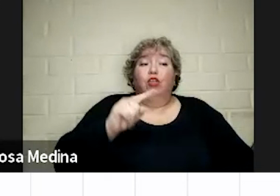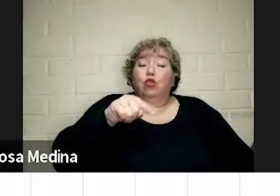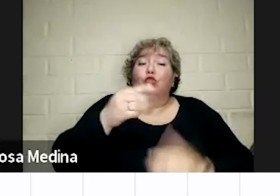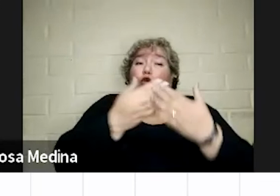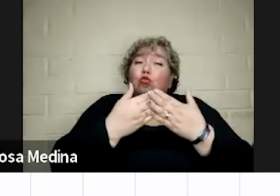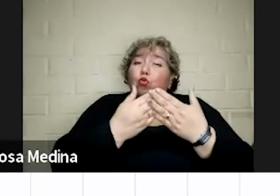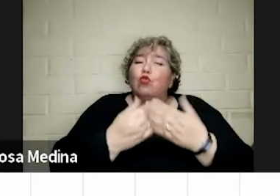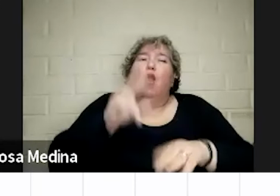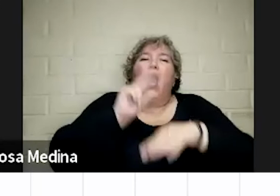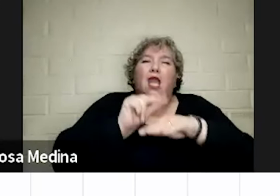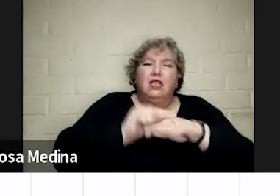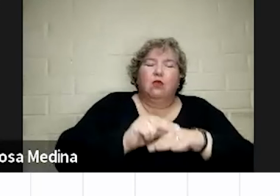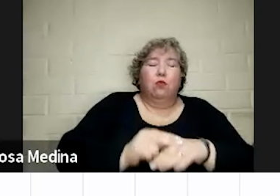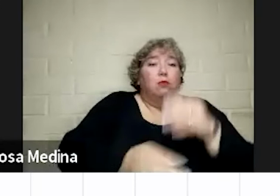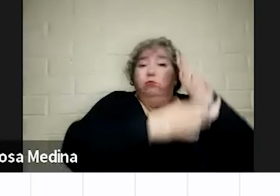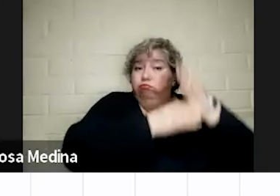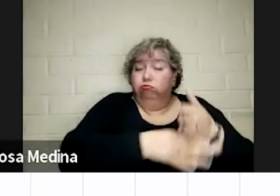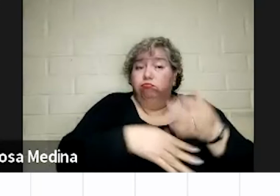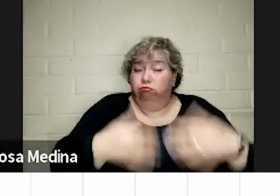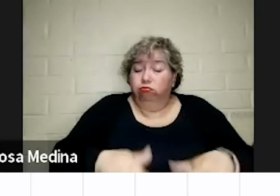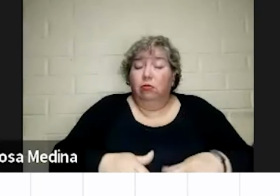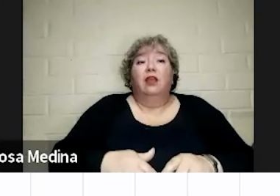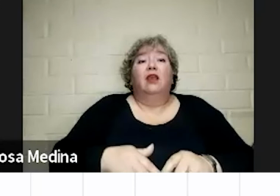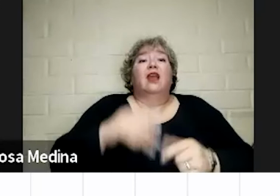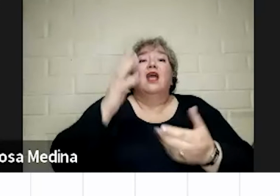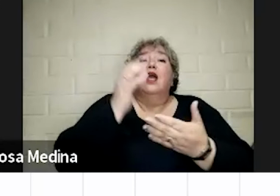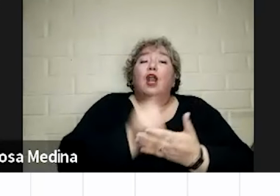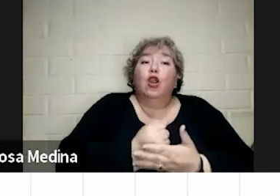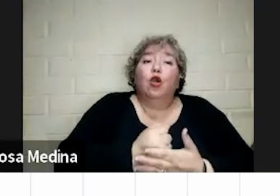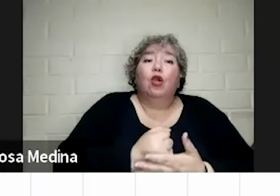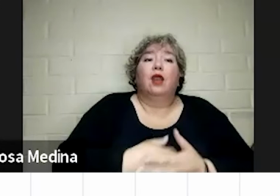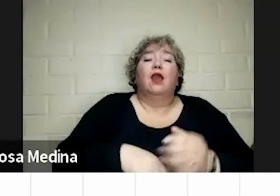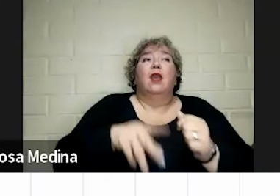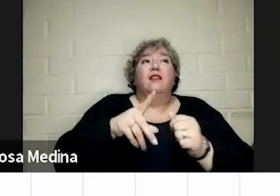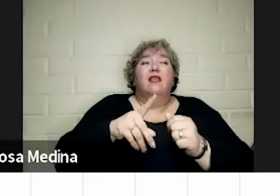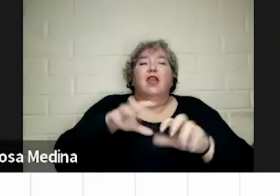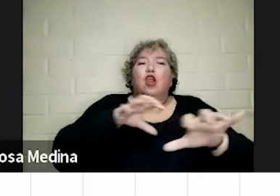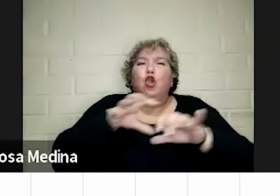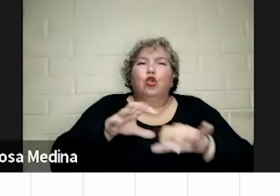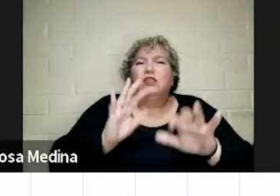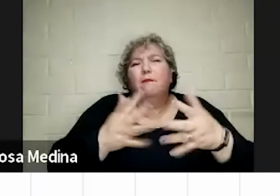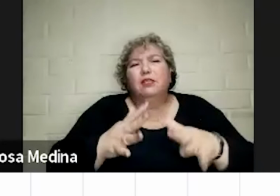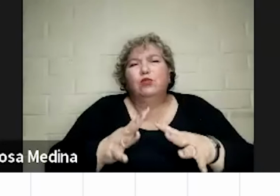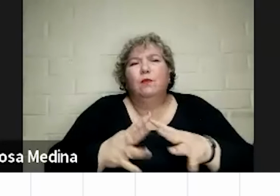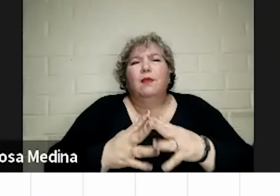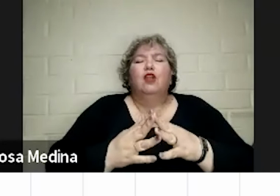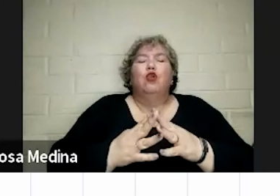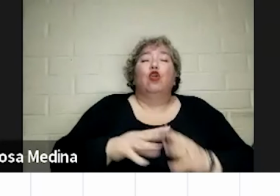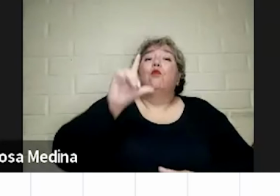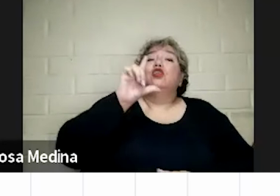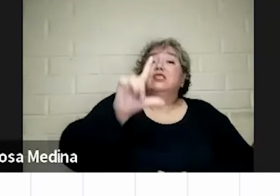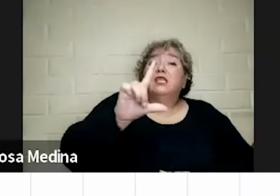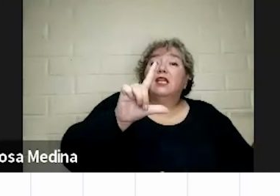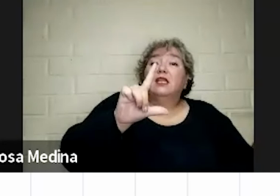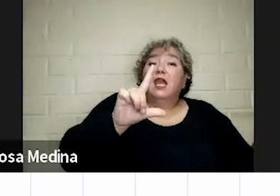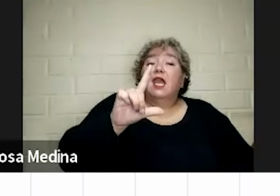se mantiene, sí, alcanza una cantidad de representaciones o de unidades de más o menos 7 más menos 2.